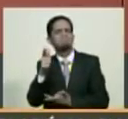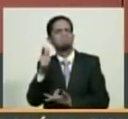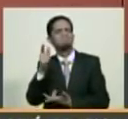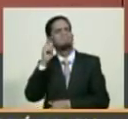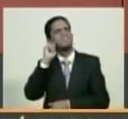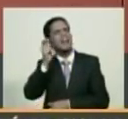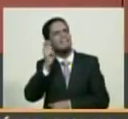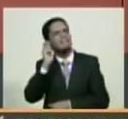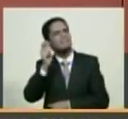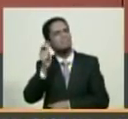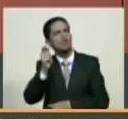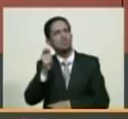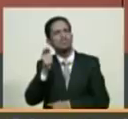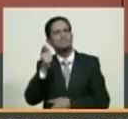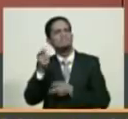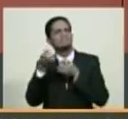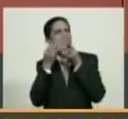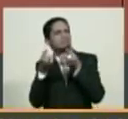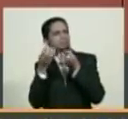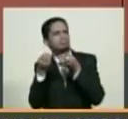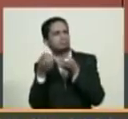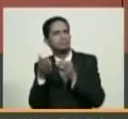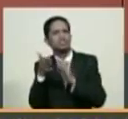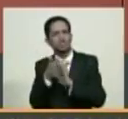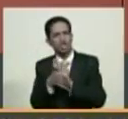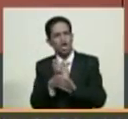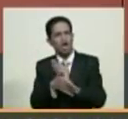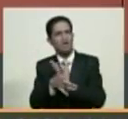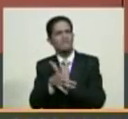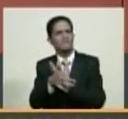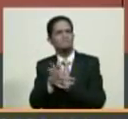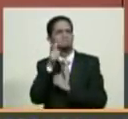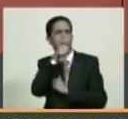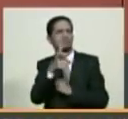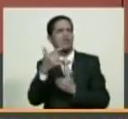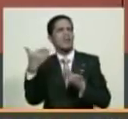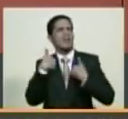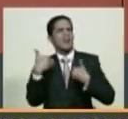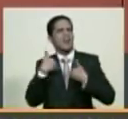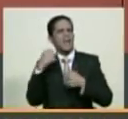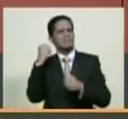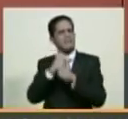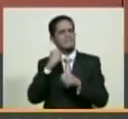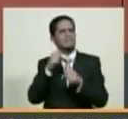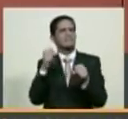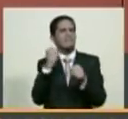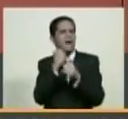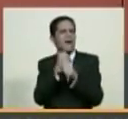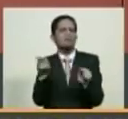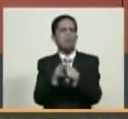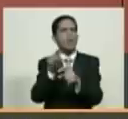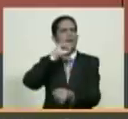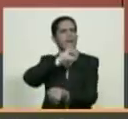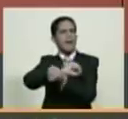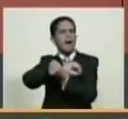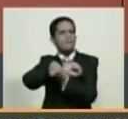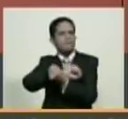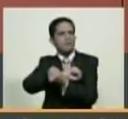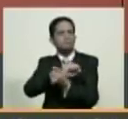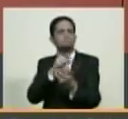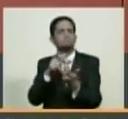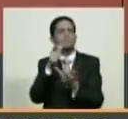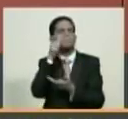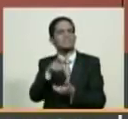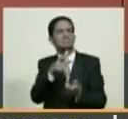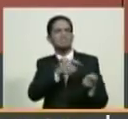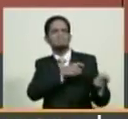su excelente reportaje. Personas que fueron sometidas a trabajo esclavo, personas que fueron llevadas